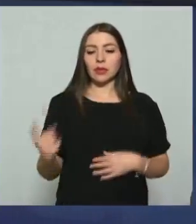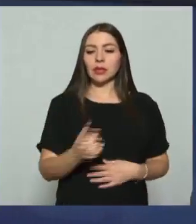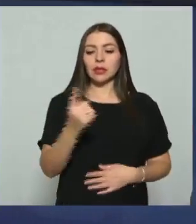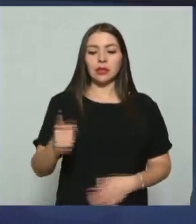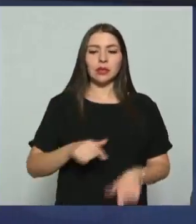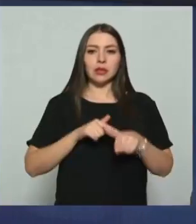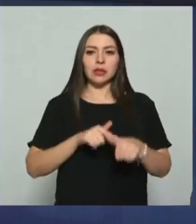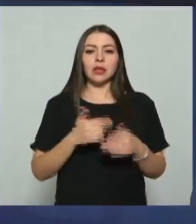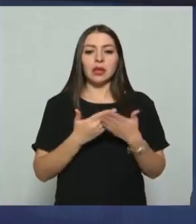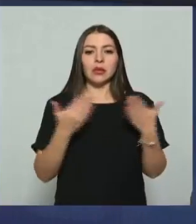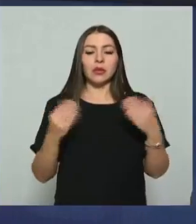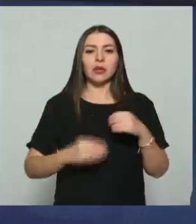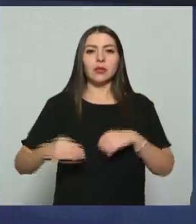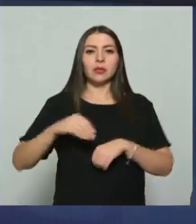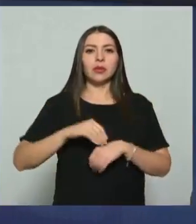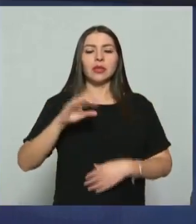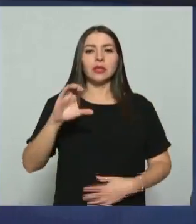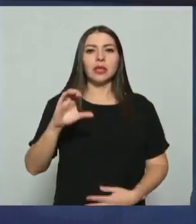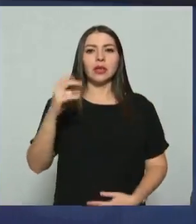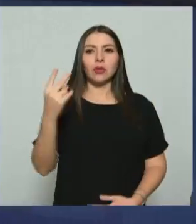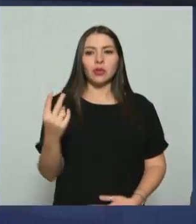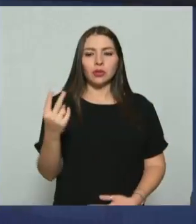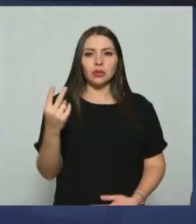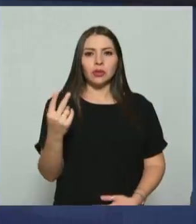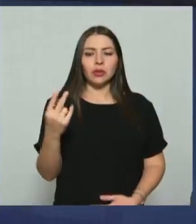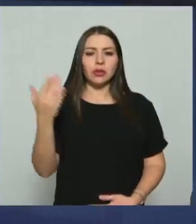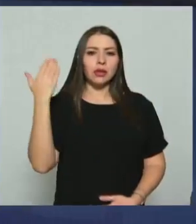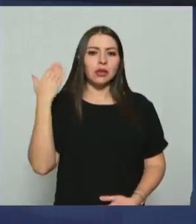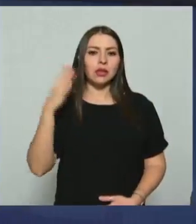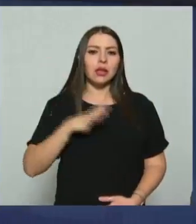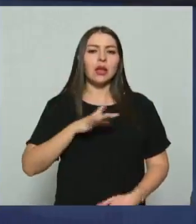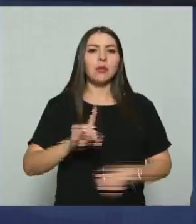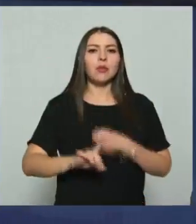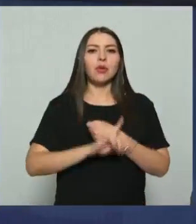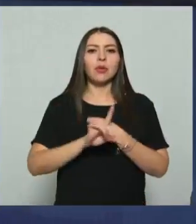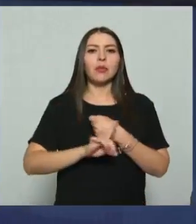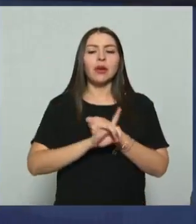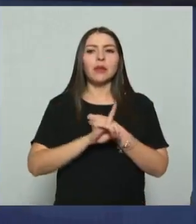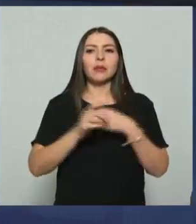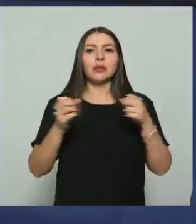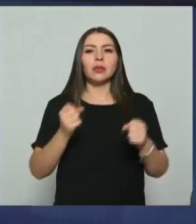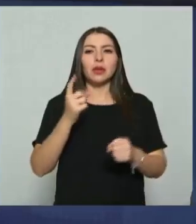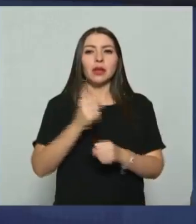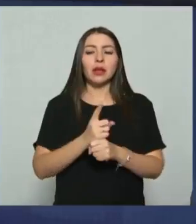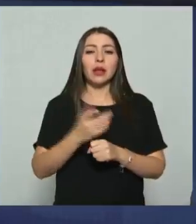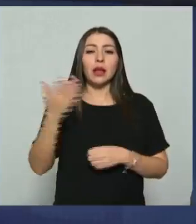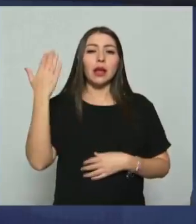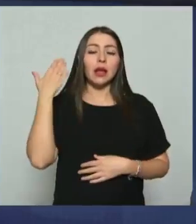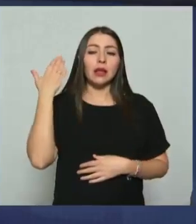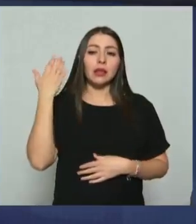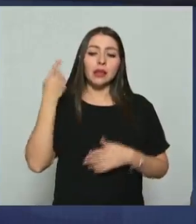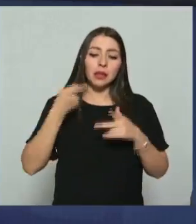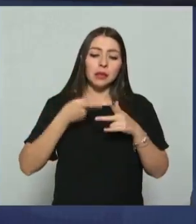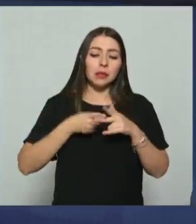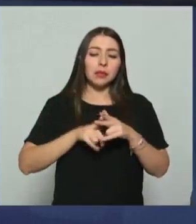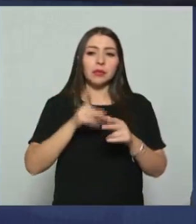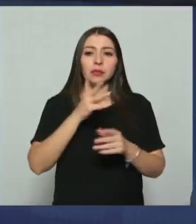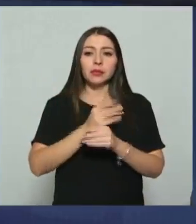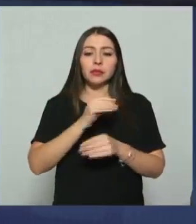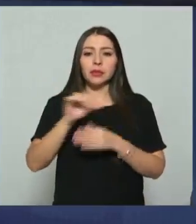C2, también hay que decirlo, había problemas de seguridad. Cuando iniciamos nuestra intervención en la central de